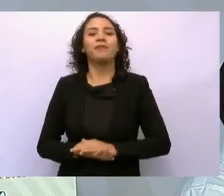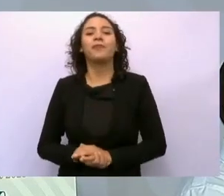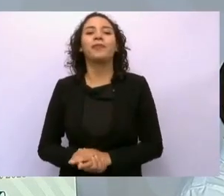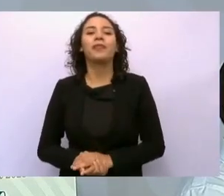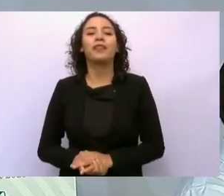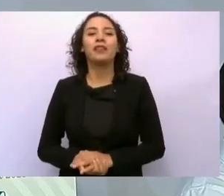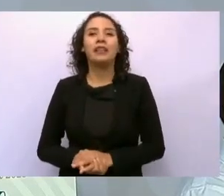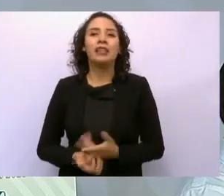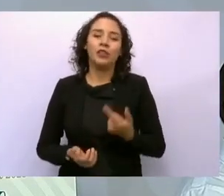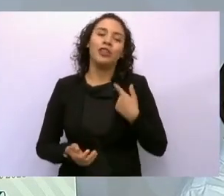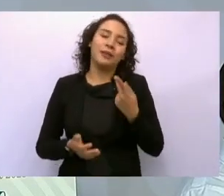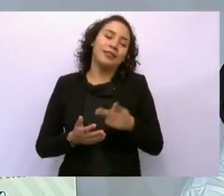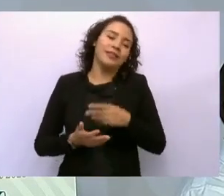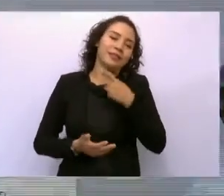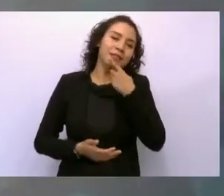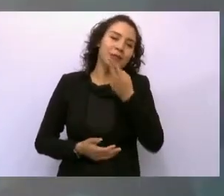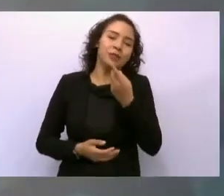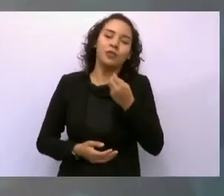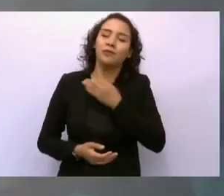y vuelvo a repetir,